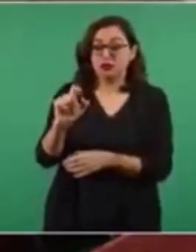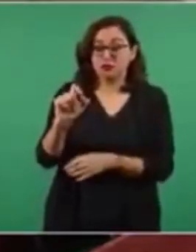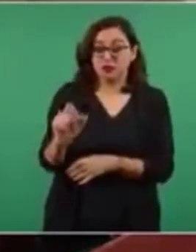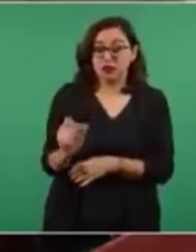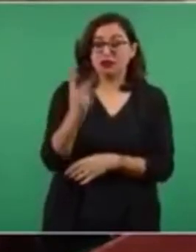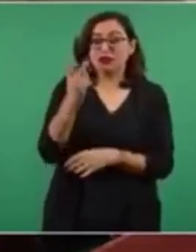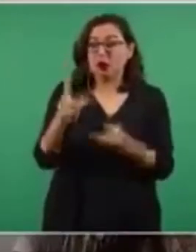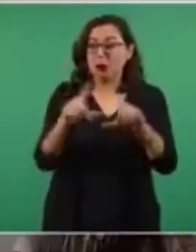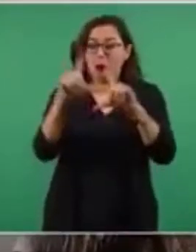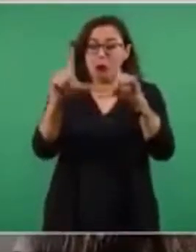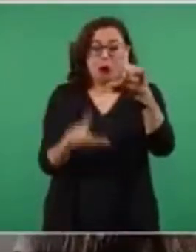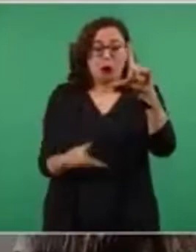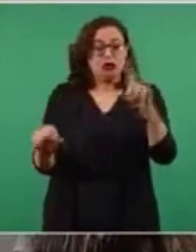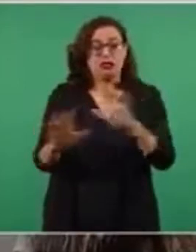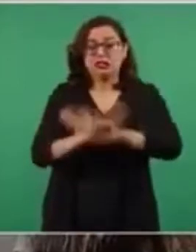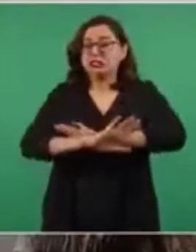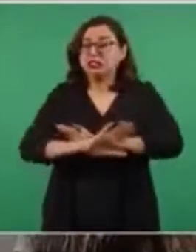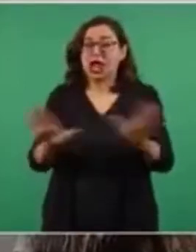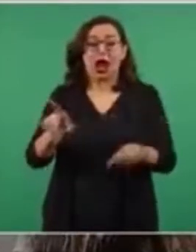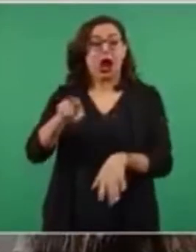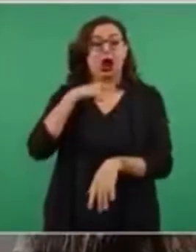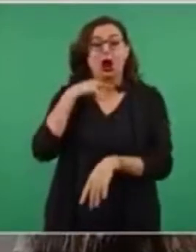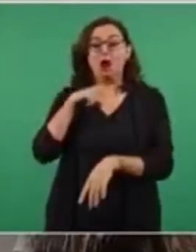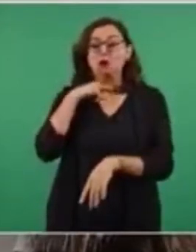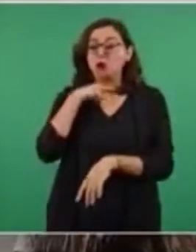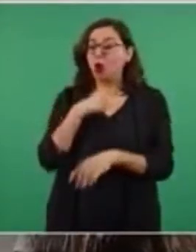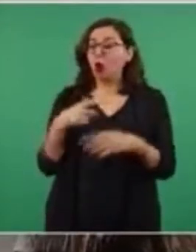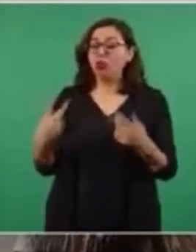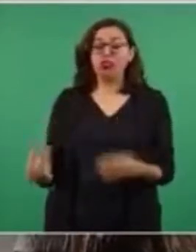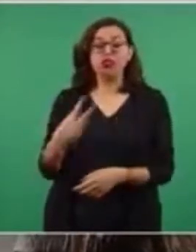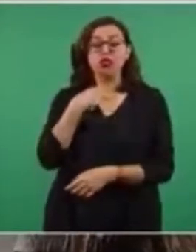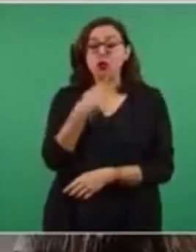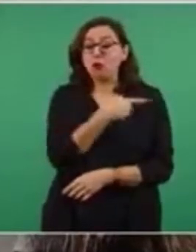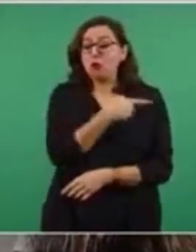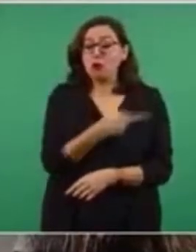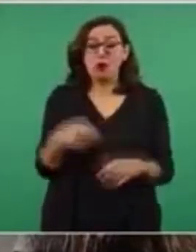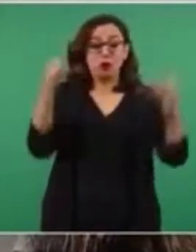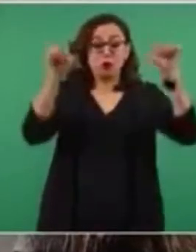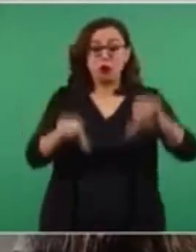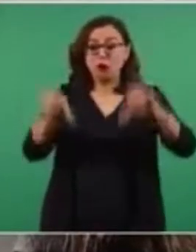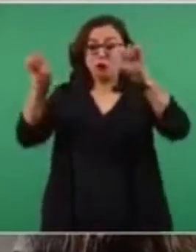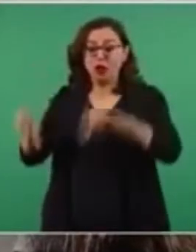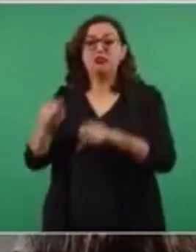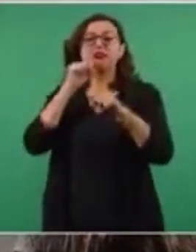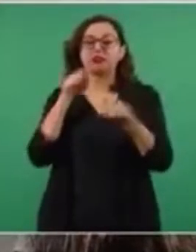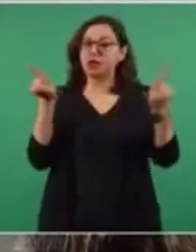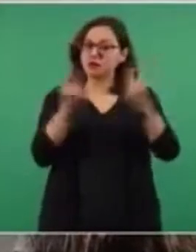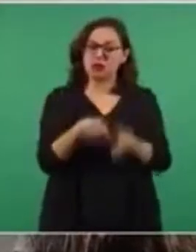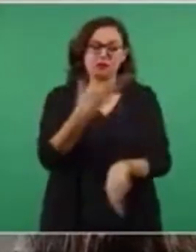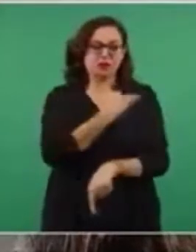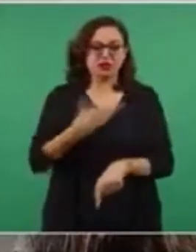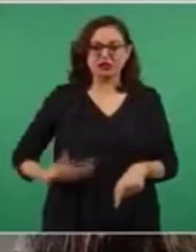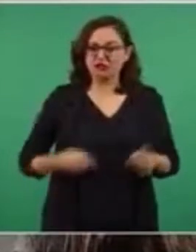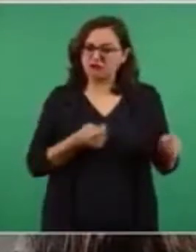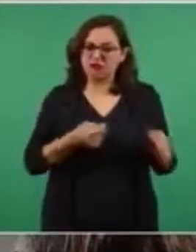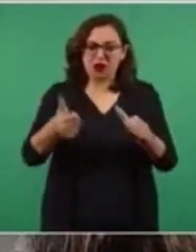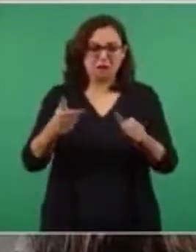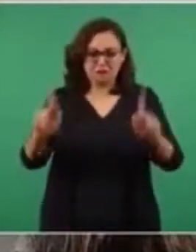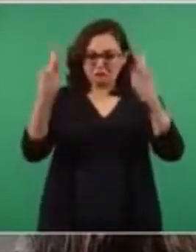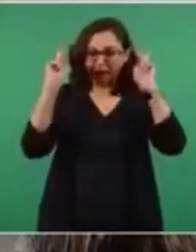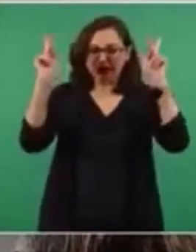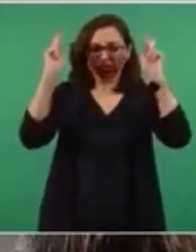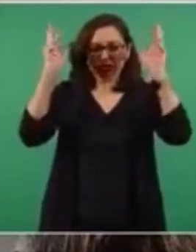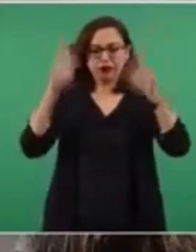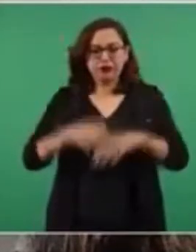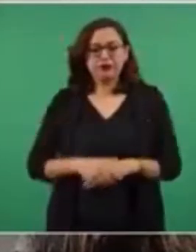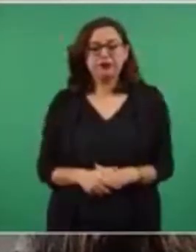estará tan jodido todo el país porque no se va a recuperar muy rápido que probablemente pierda también la revocación del mandato